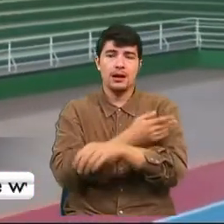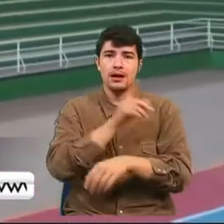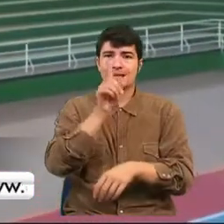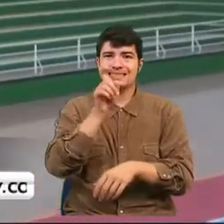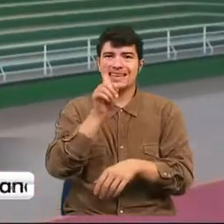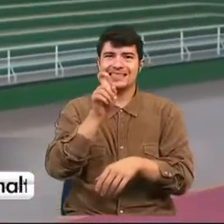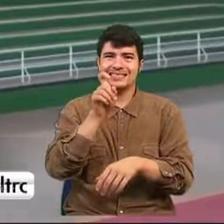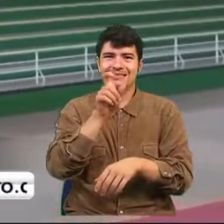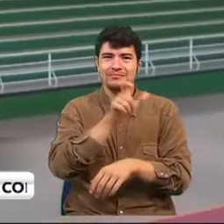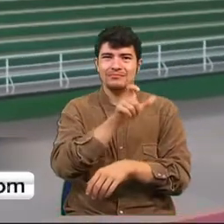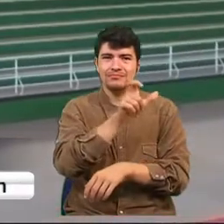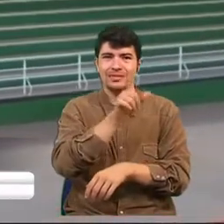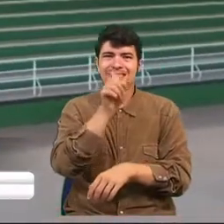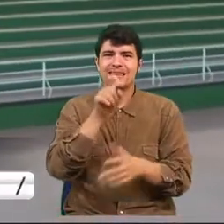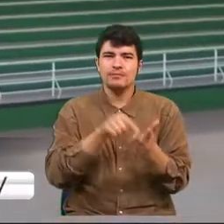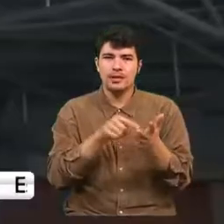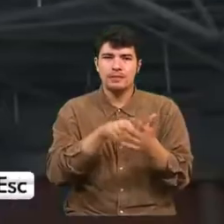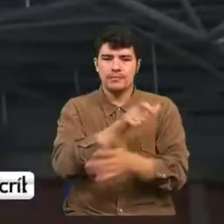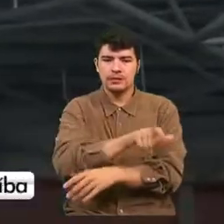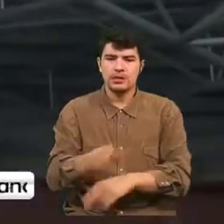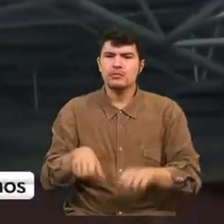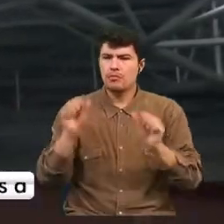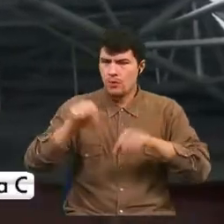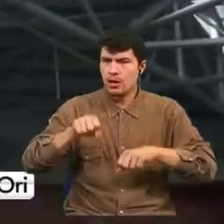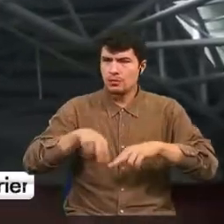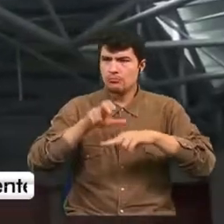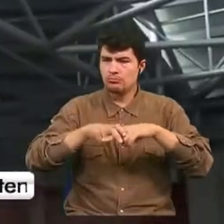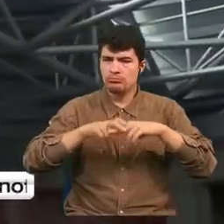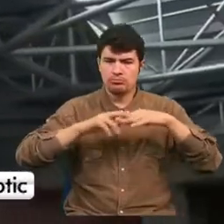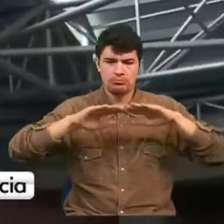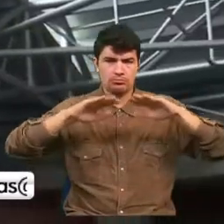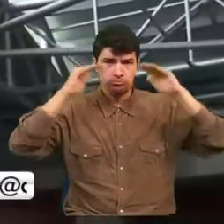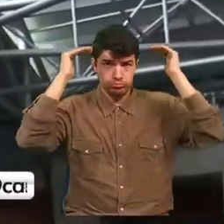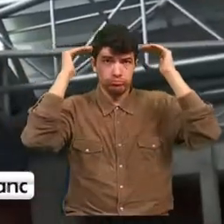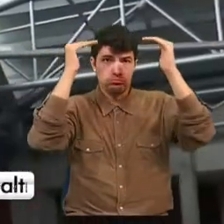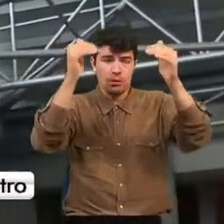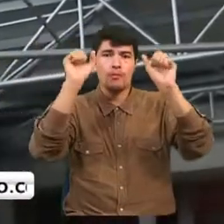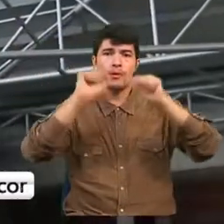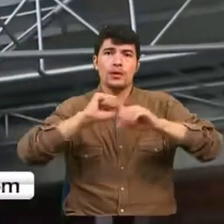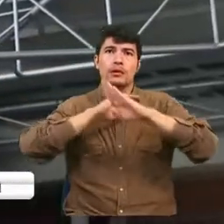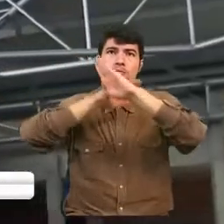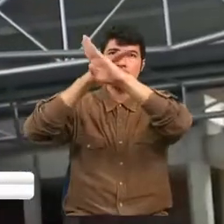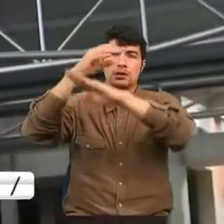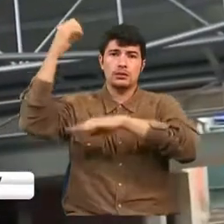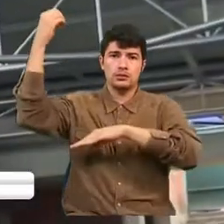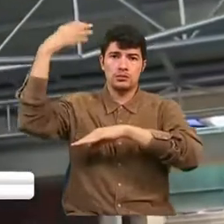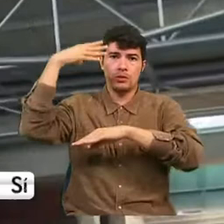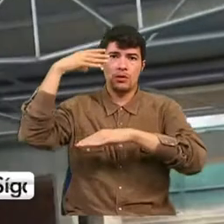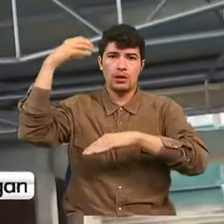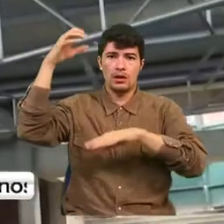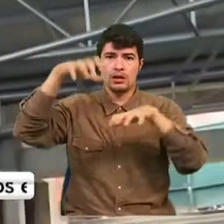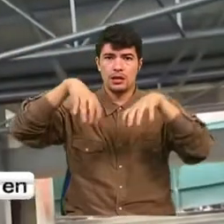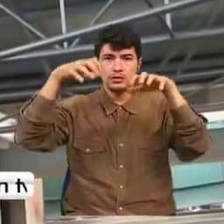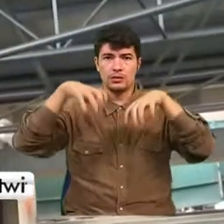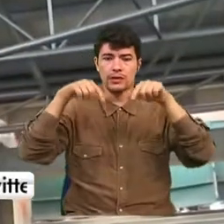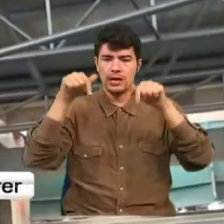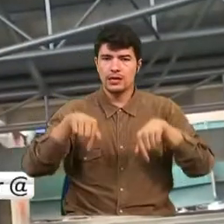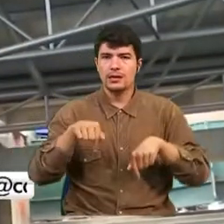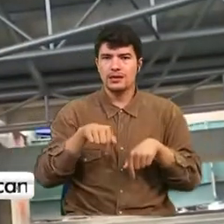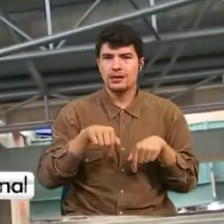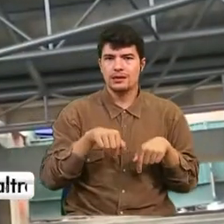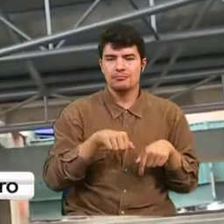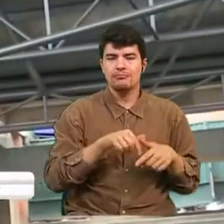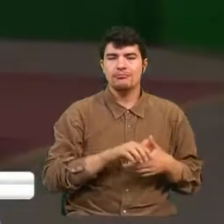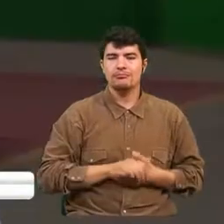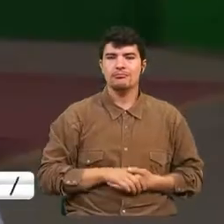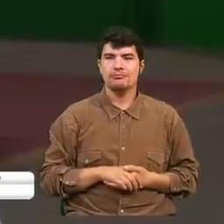sentados a 6.000 espectadores y cuenta con graderías y techo cubierto para proteger de la lluvia y el sol a quienes asistan a